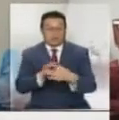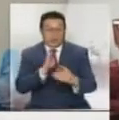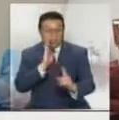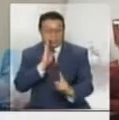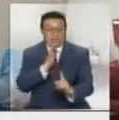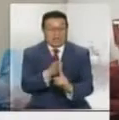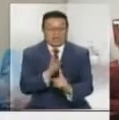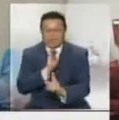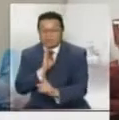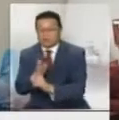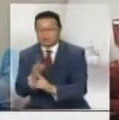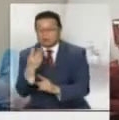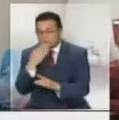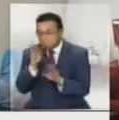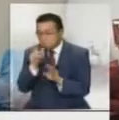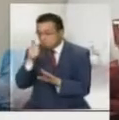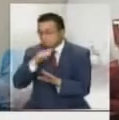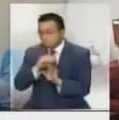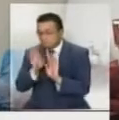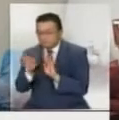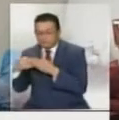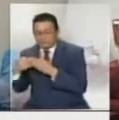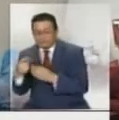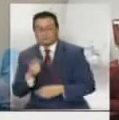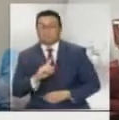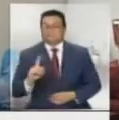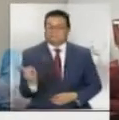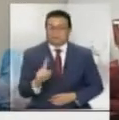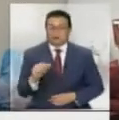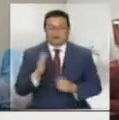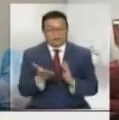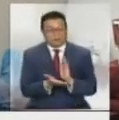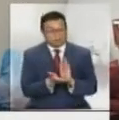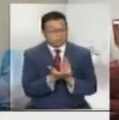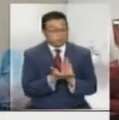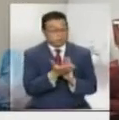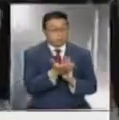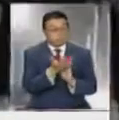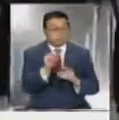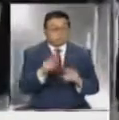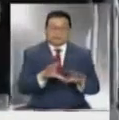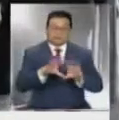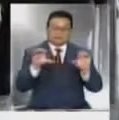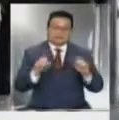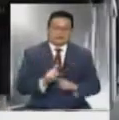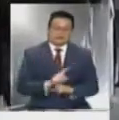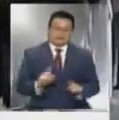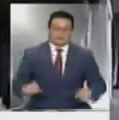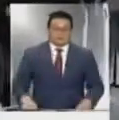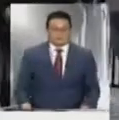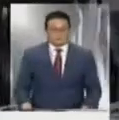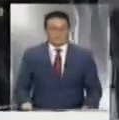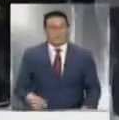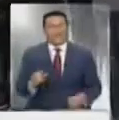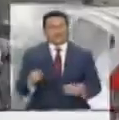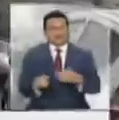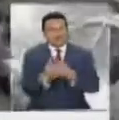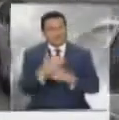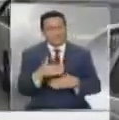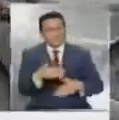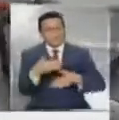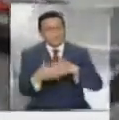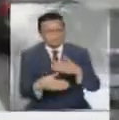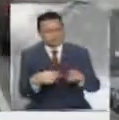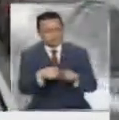directos entre cuatro paredes y se siga aumentando el costo operacional del sistema. Nuevo proceso que llega tras